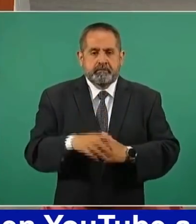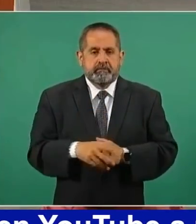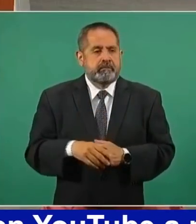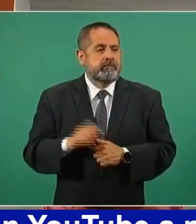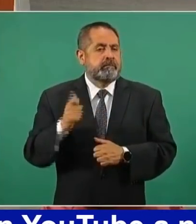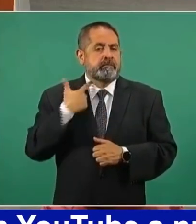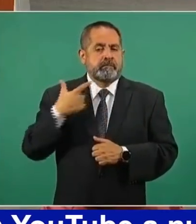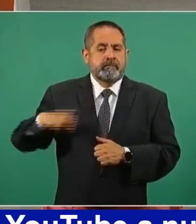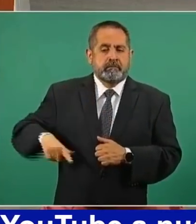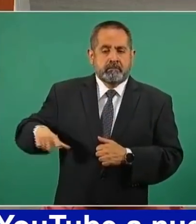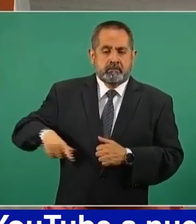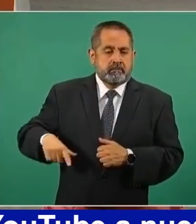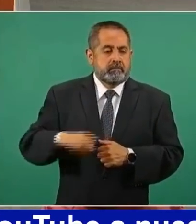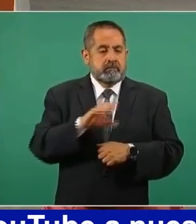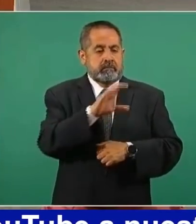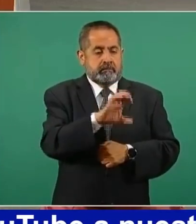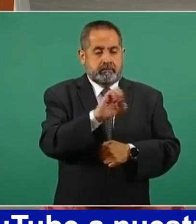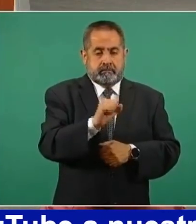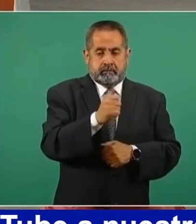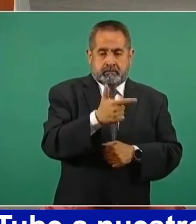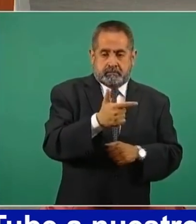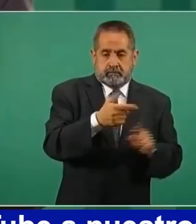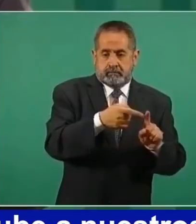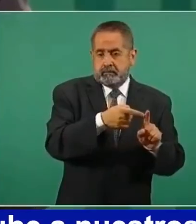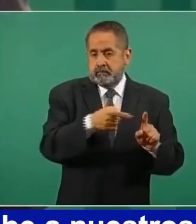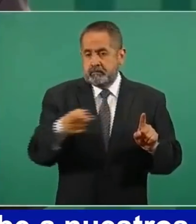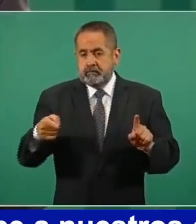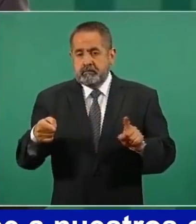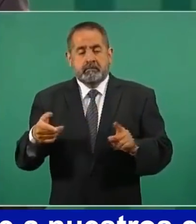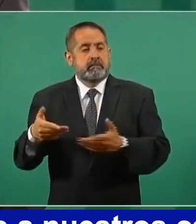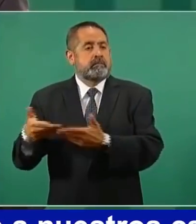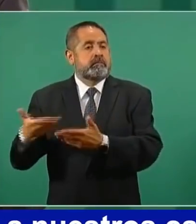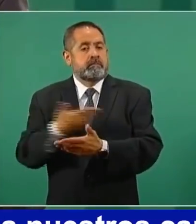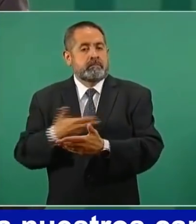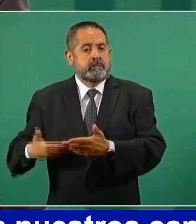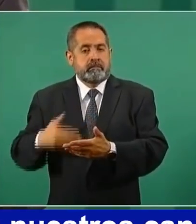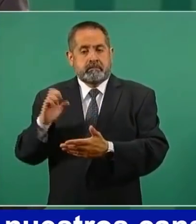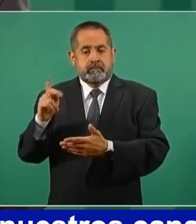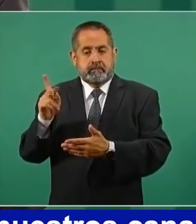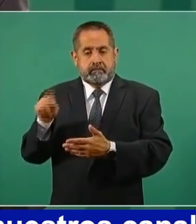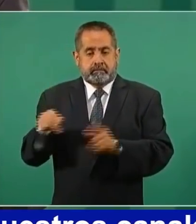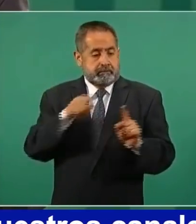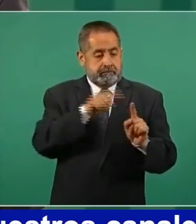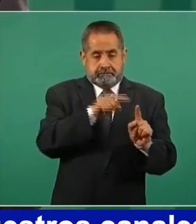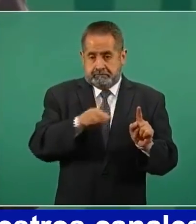los gobernantes de Salinas hasta el presidente Peña.